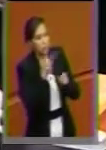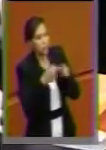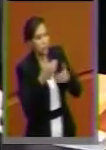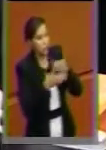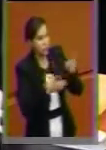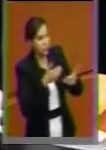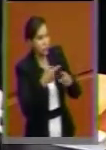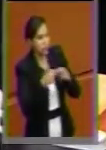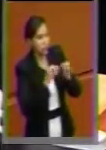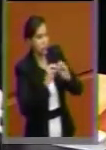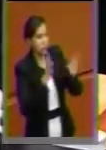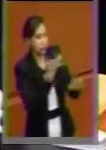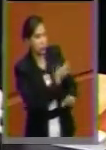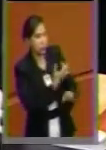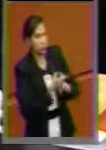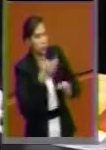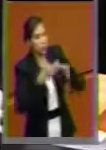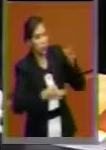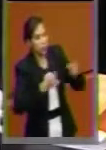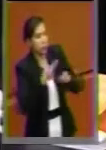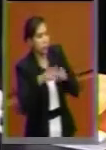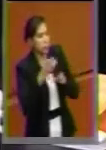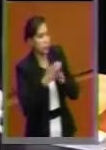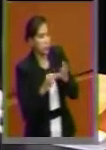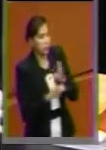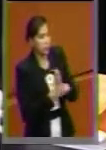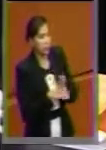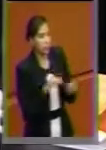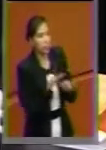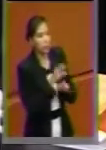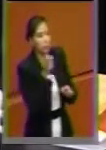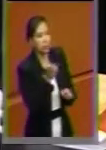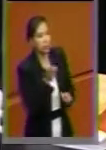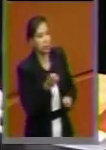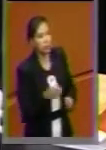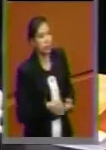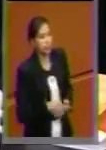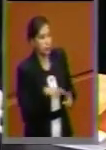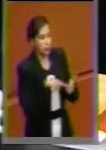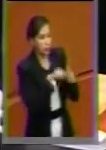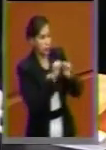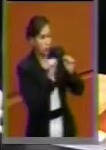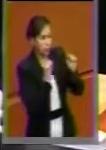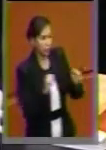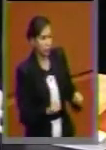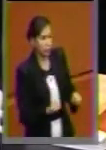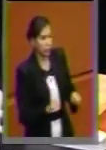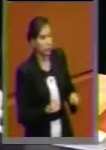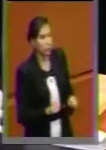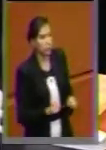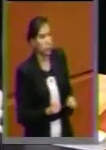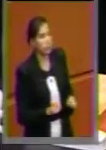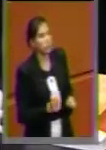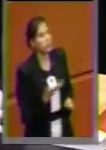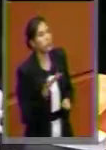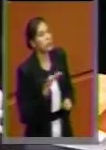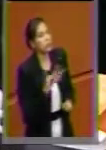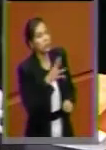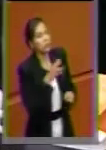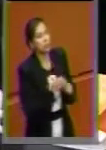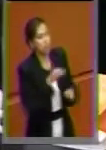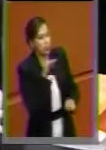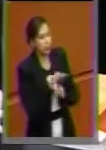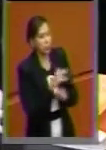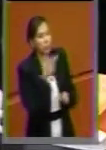la transparencia los juicios orales en este en este sistema garantista que